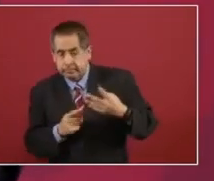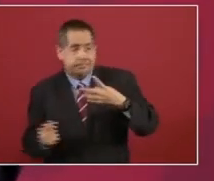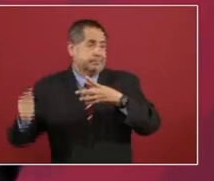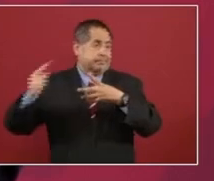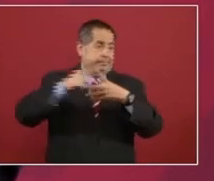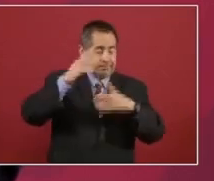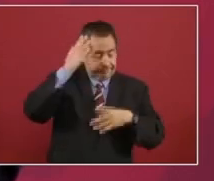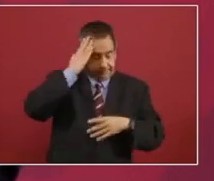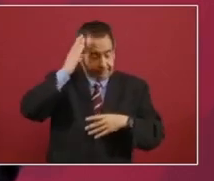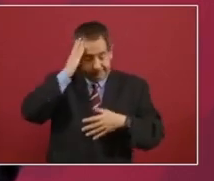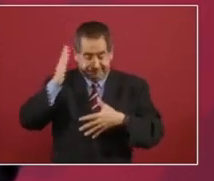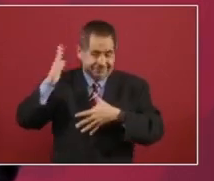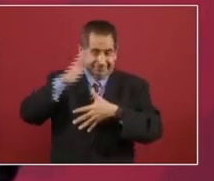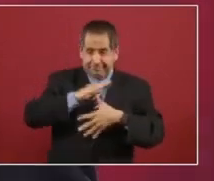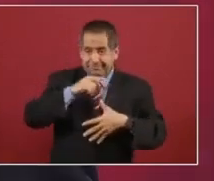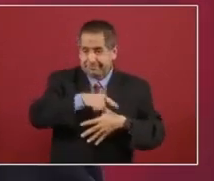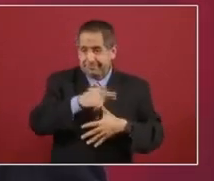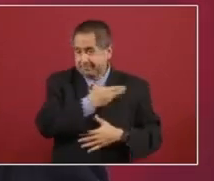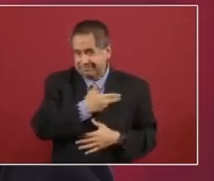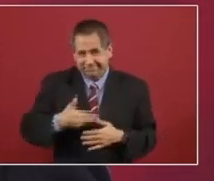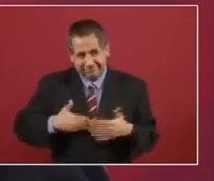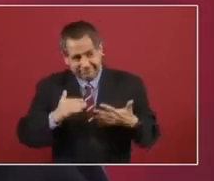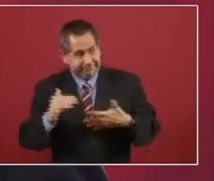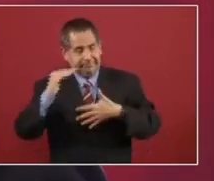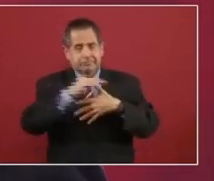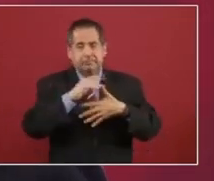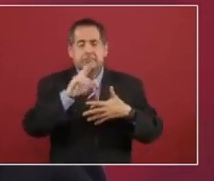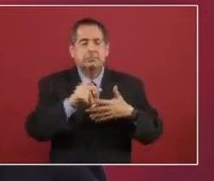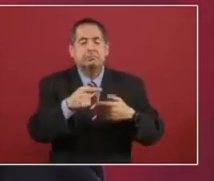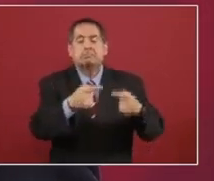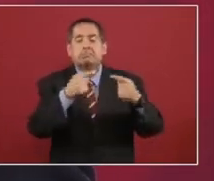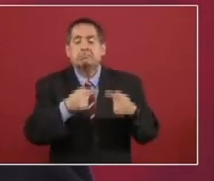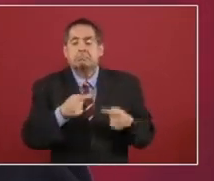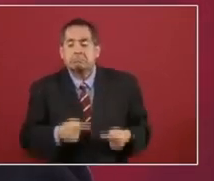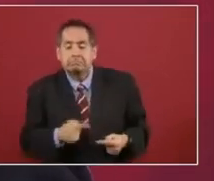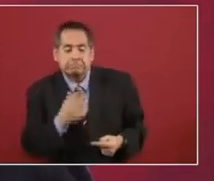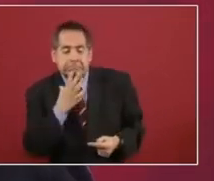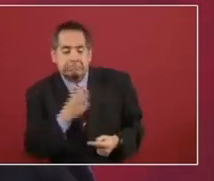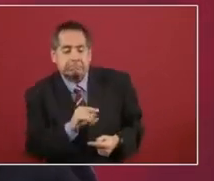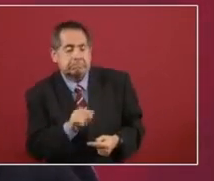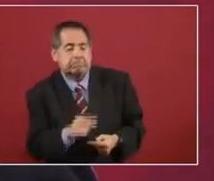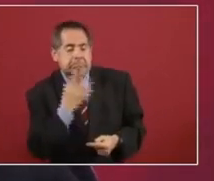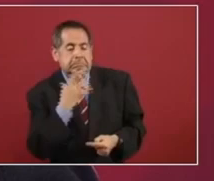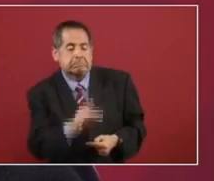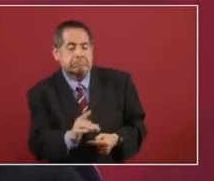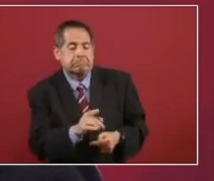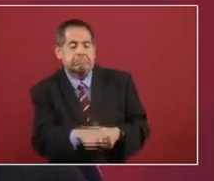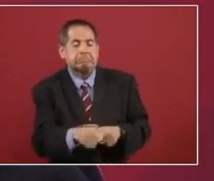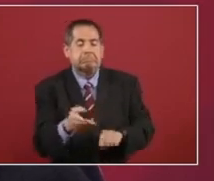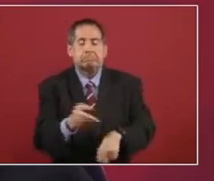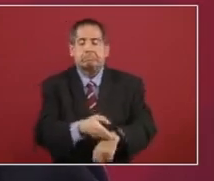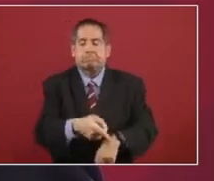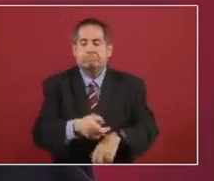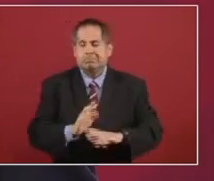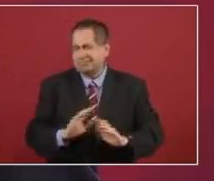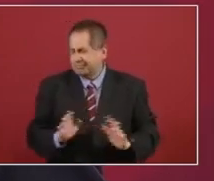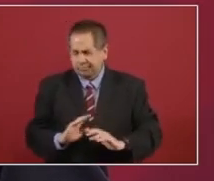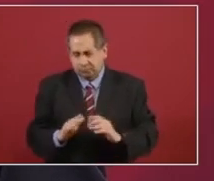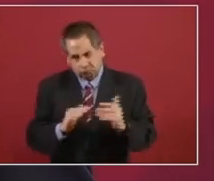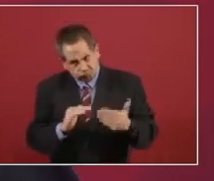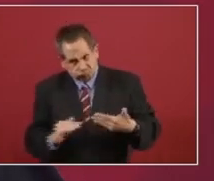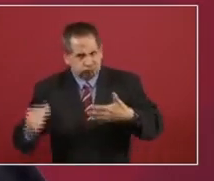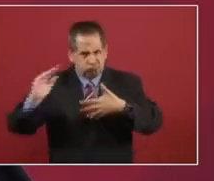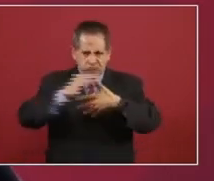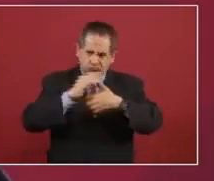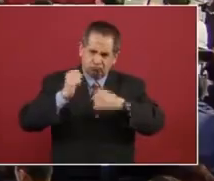vayamos arriba siempre, nada de chivos expiatorios. Entonces